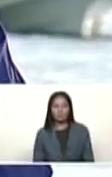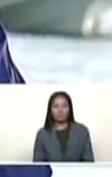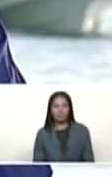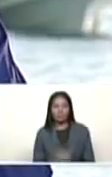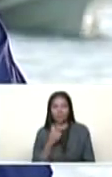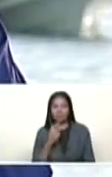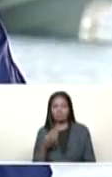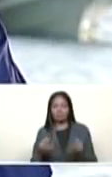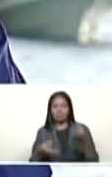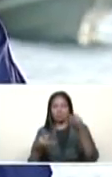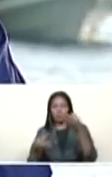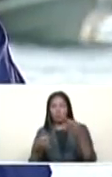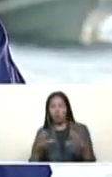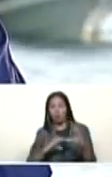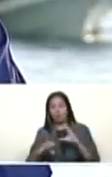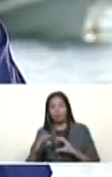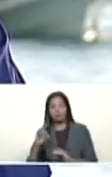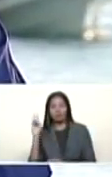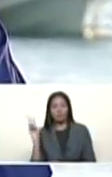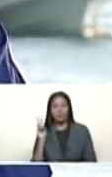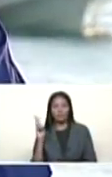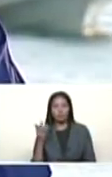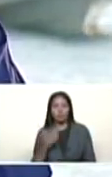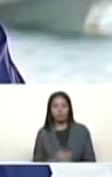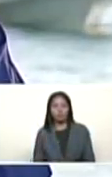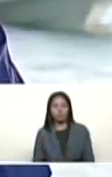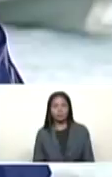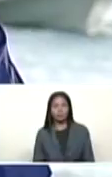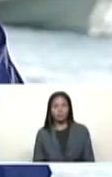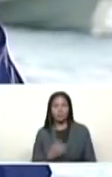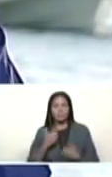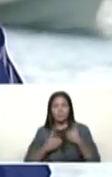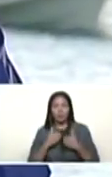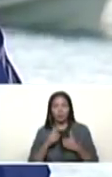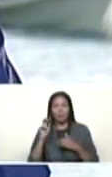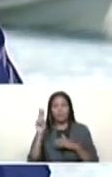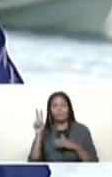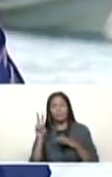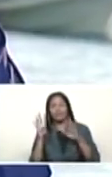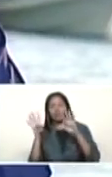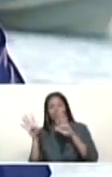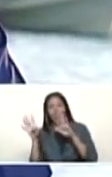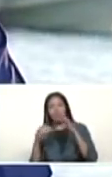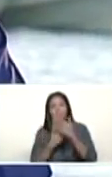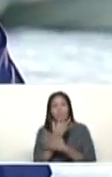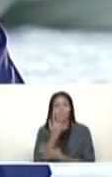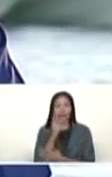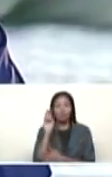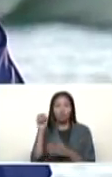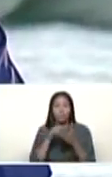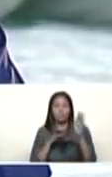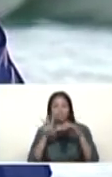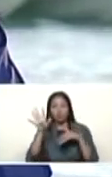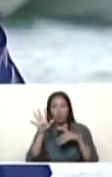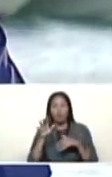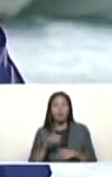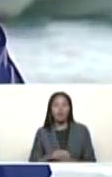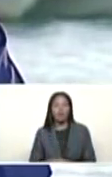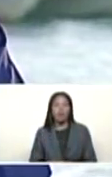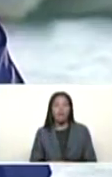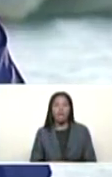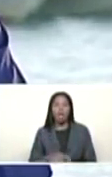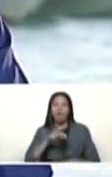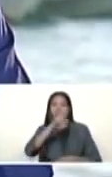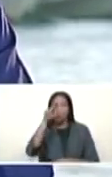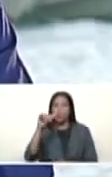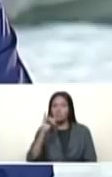Dice, comunicado sobre Venezuela, miércoles 29 de mayo del 2019. Noruega